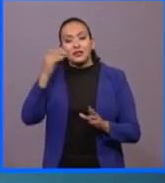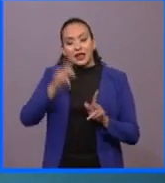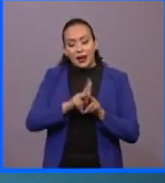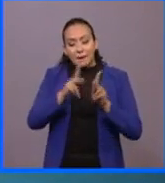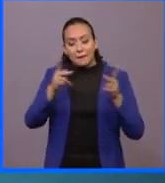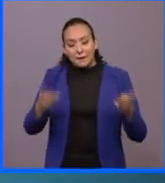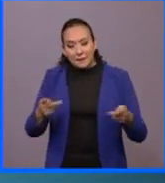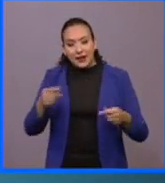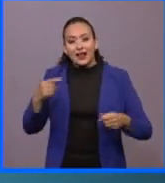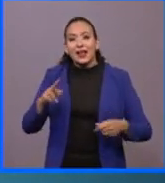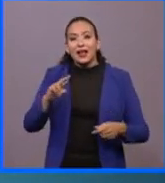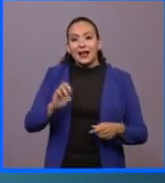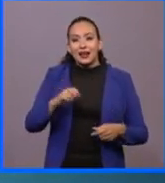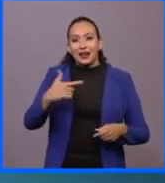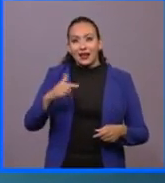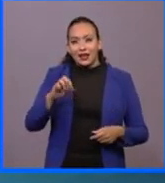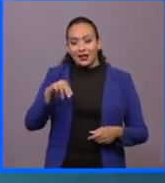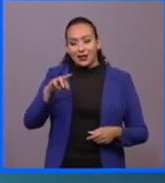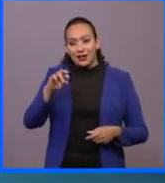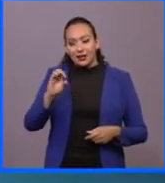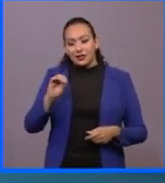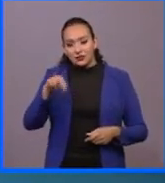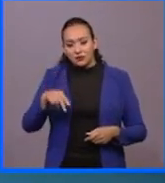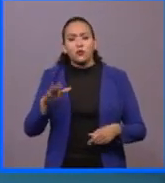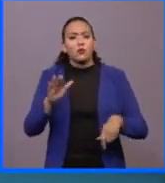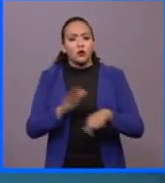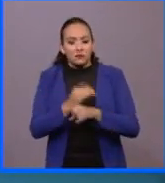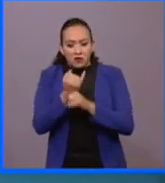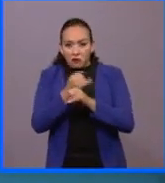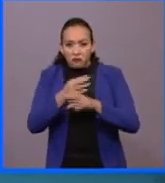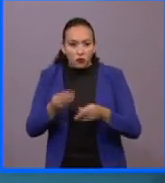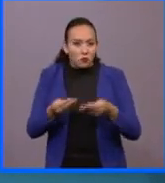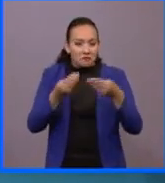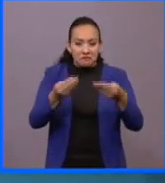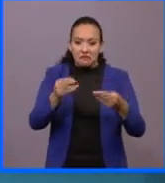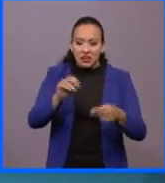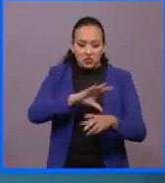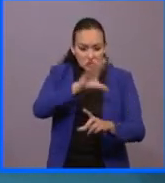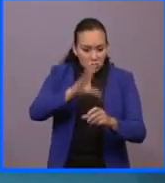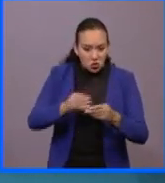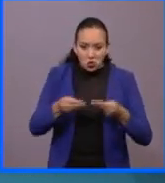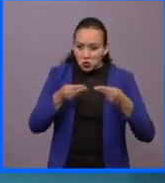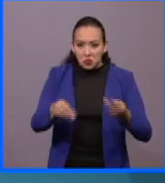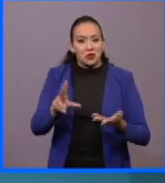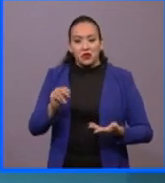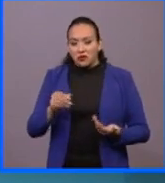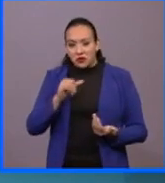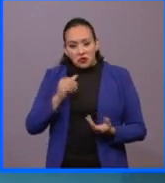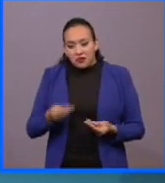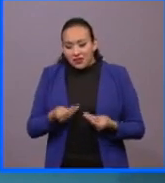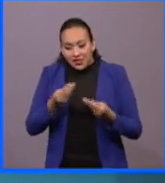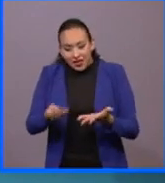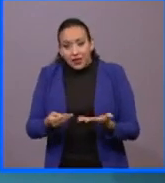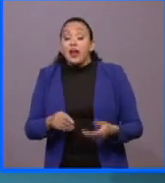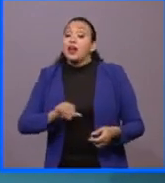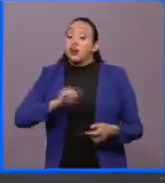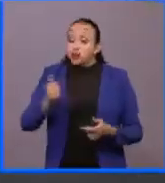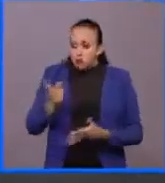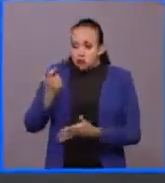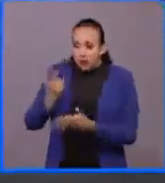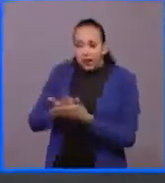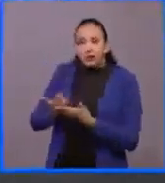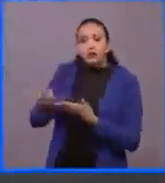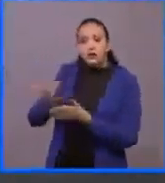periódico Regeneración. Lo anterior porque no proporcionó la información completa relacionada a su vez con el servicio que contrató para